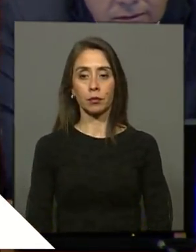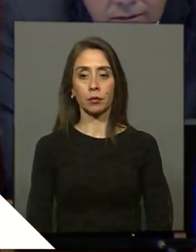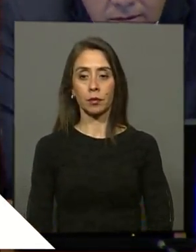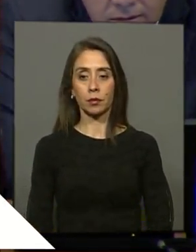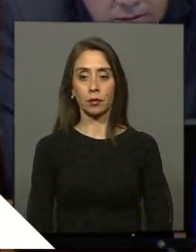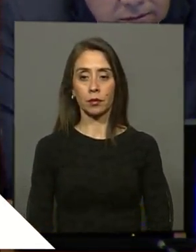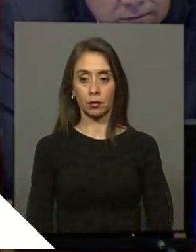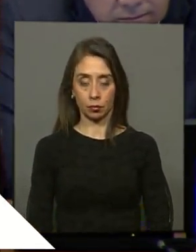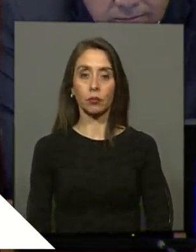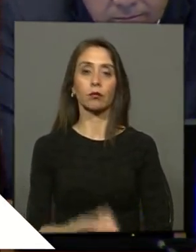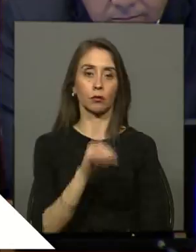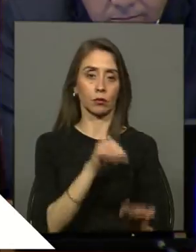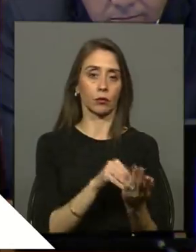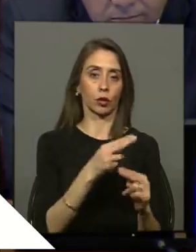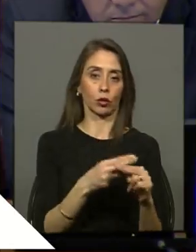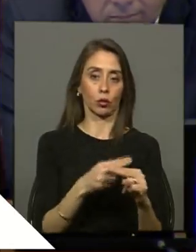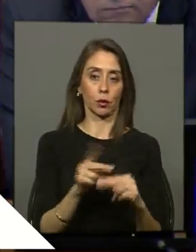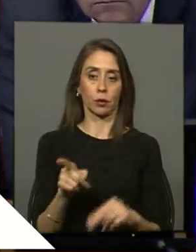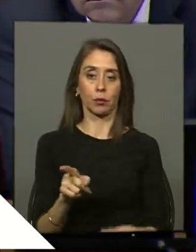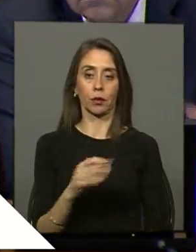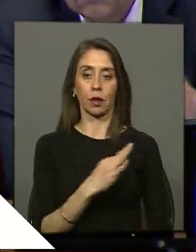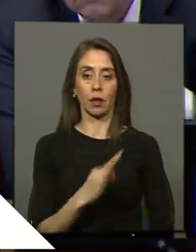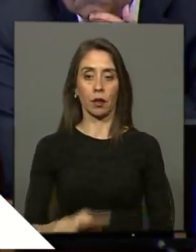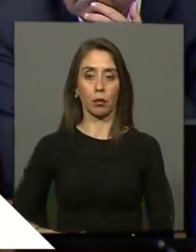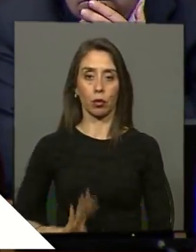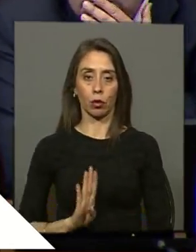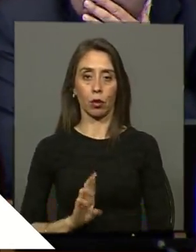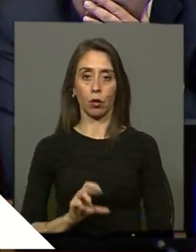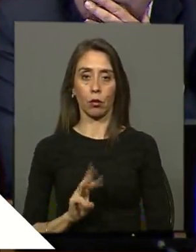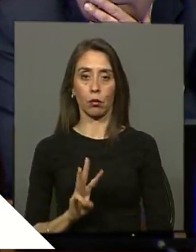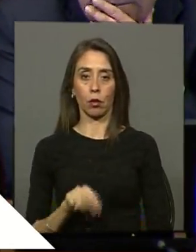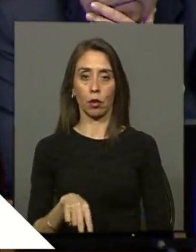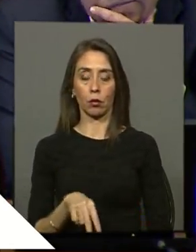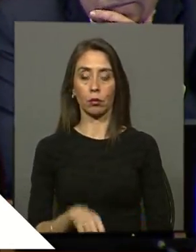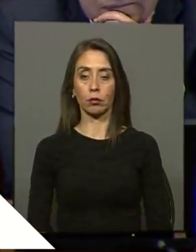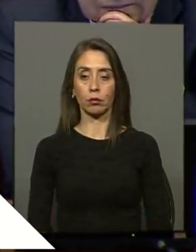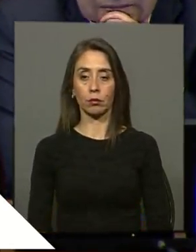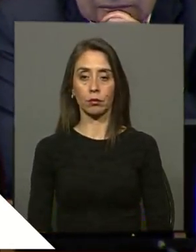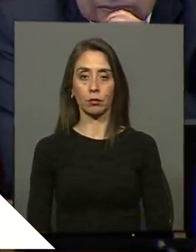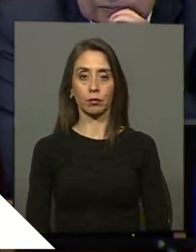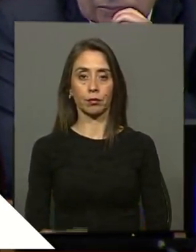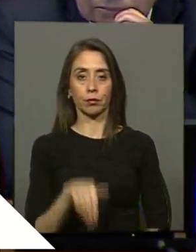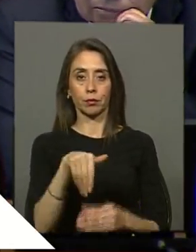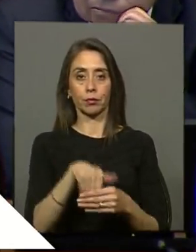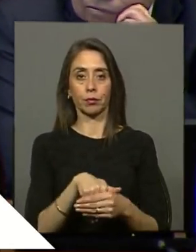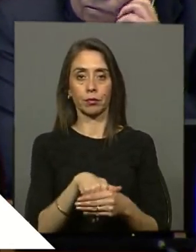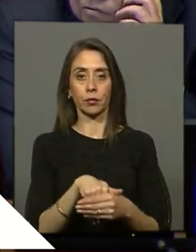dejamos constancia de la inhabilitación del diputado Plano en votación